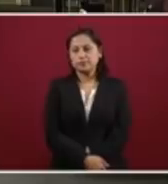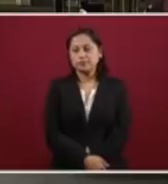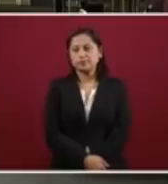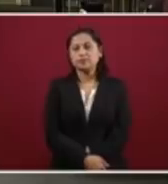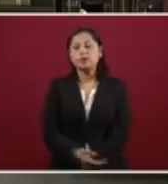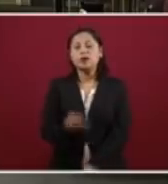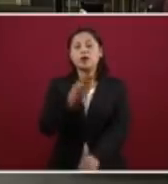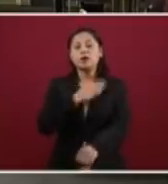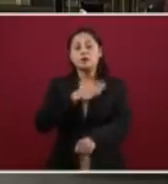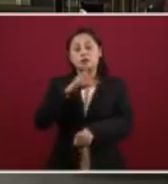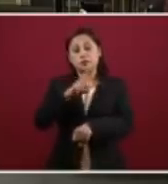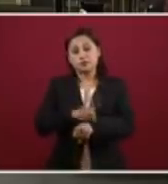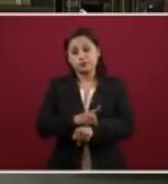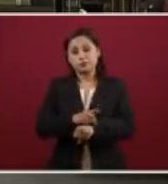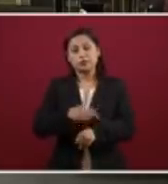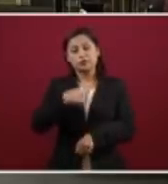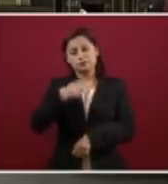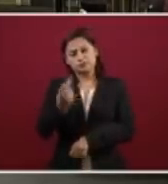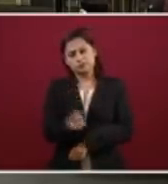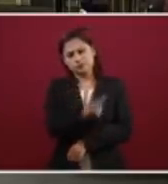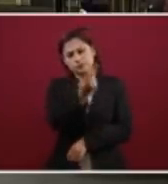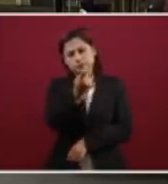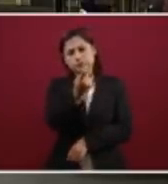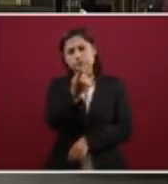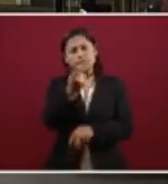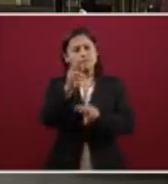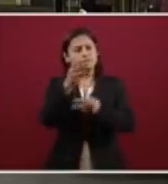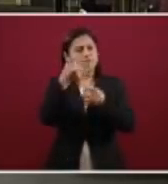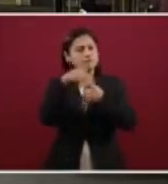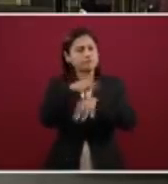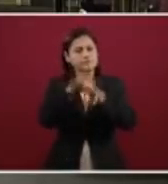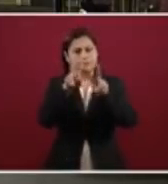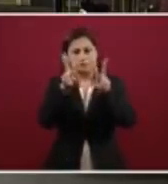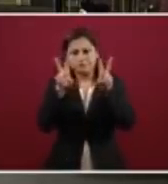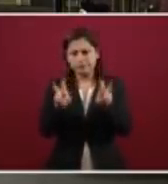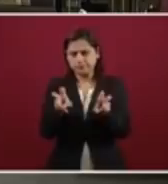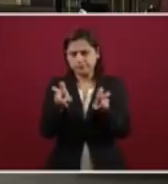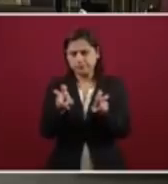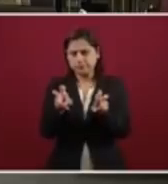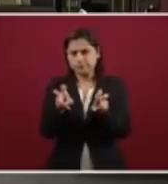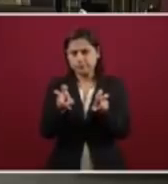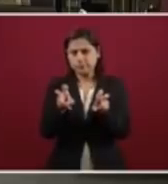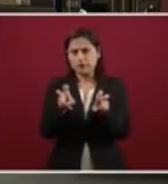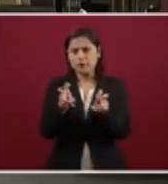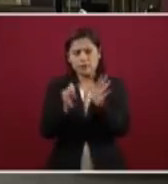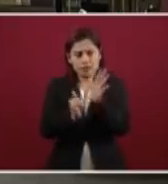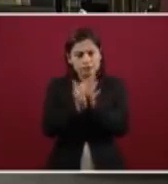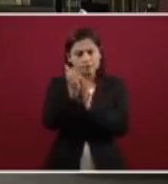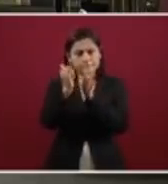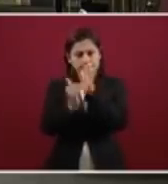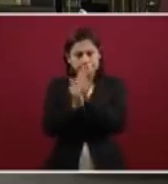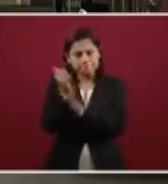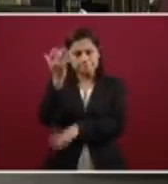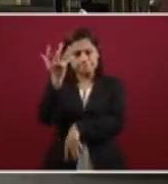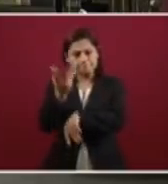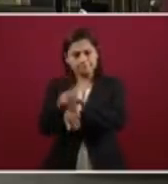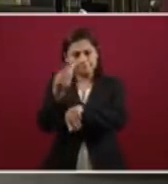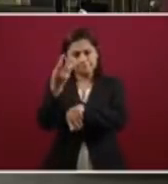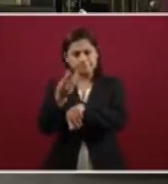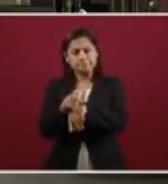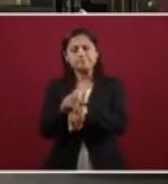Buenos días. Preguntarle sobre el tema de este tema de reconstrucción. ¿Hay alguna